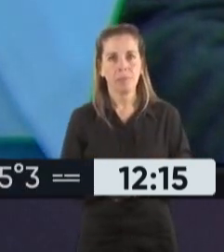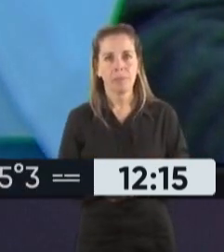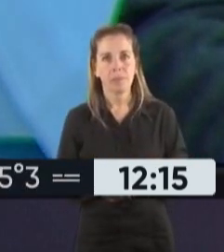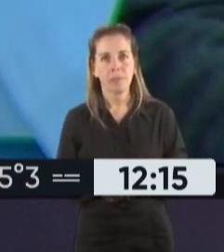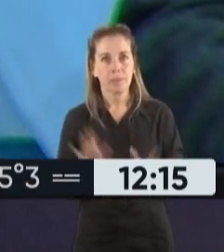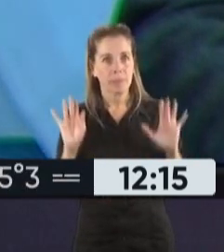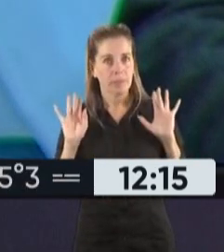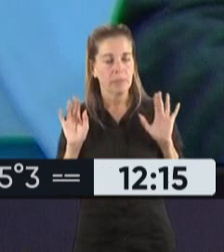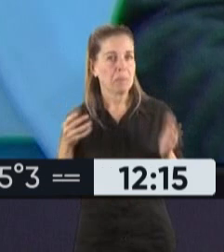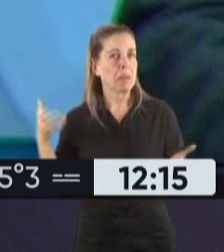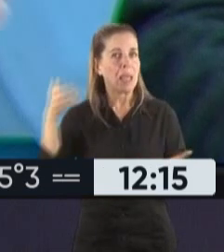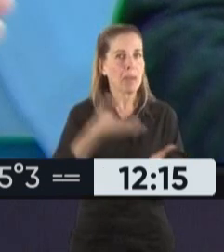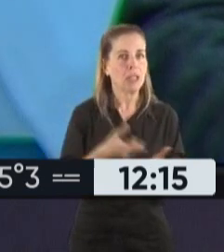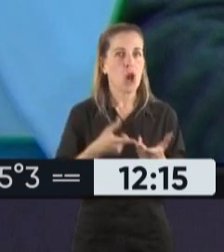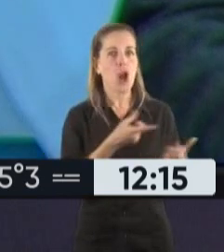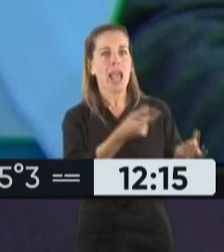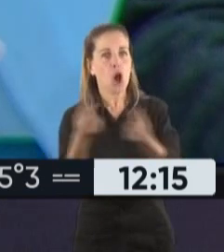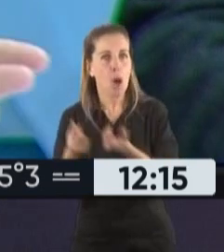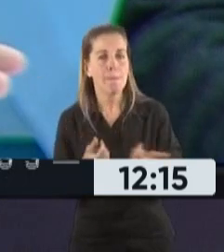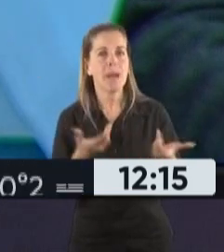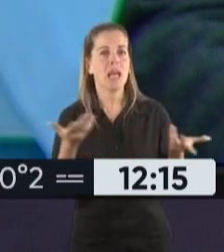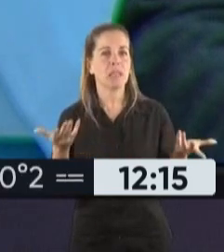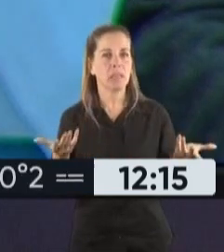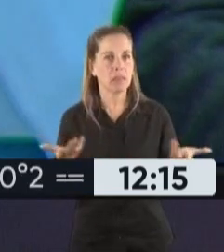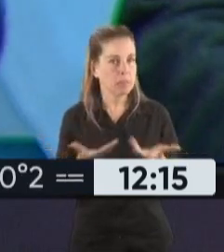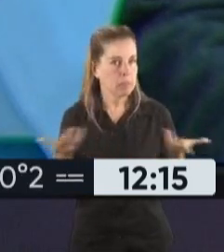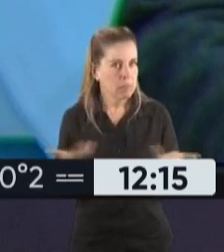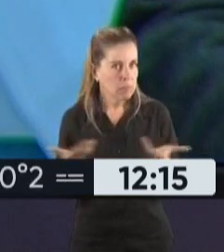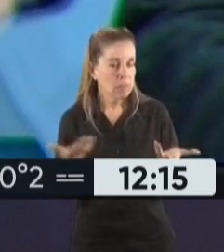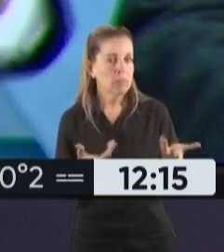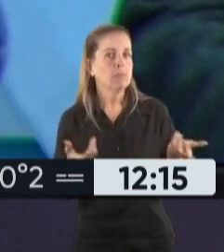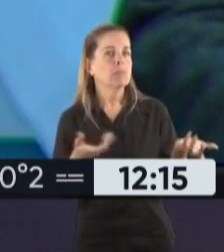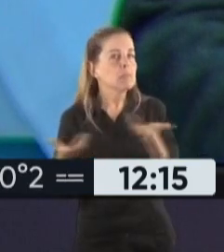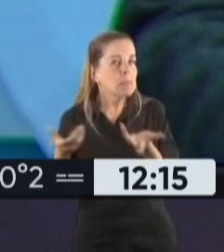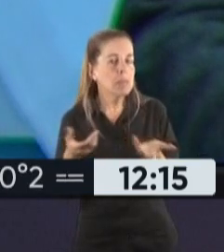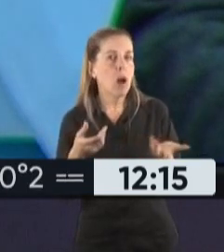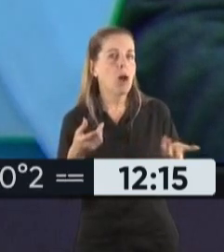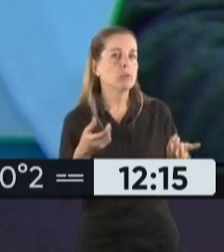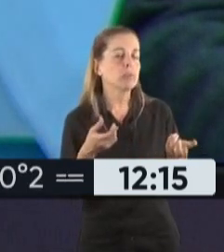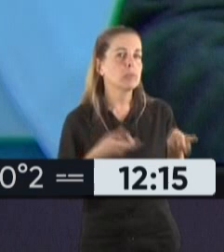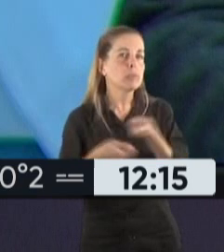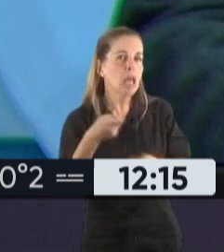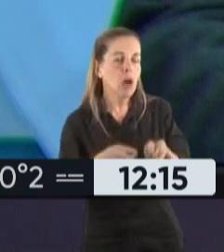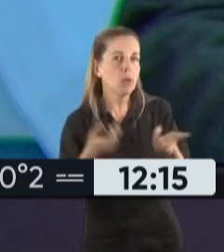Que son inversiones, que son compras, que son negocios que se hacen en las regiones.